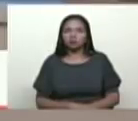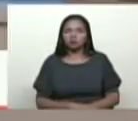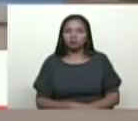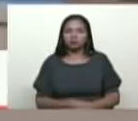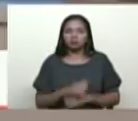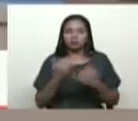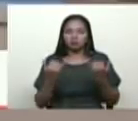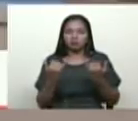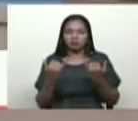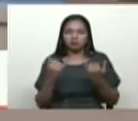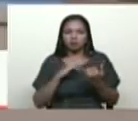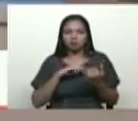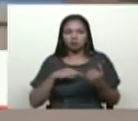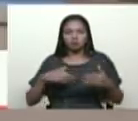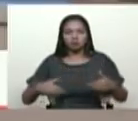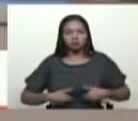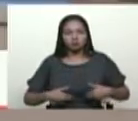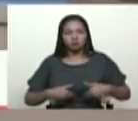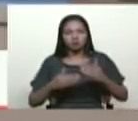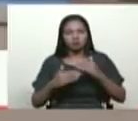eso amerita un gran esfuerzo.